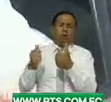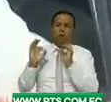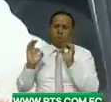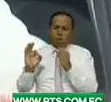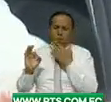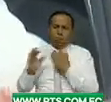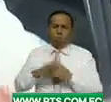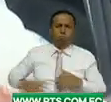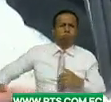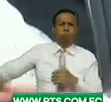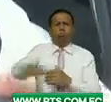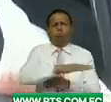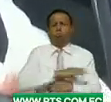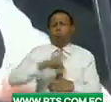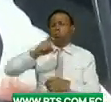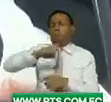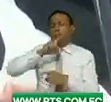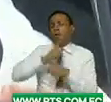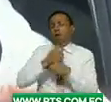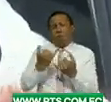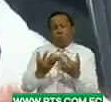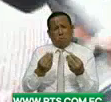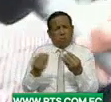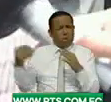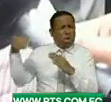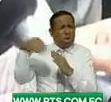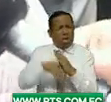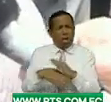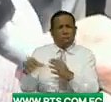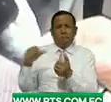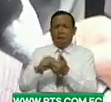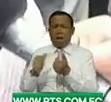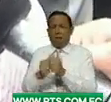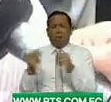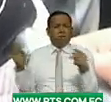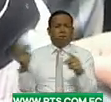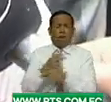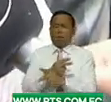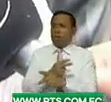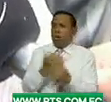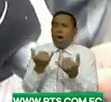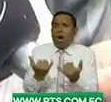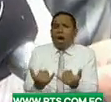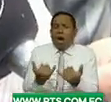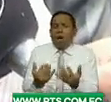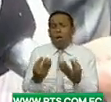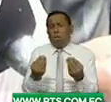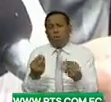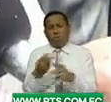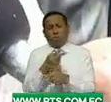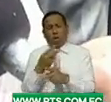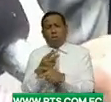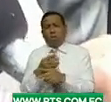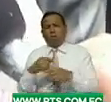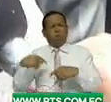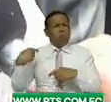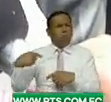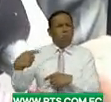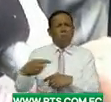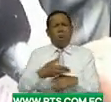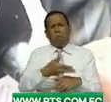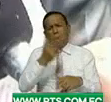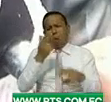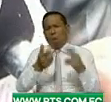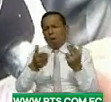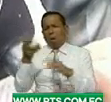todos los ciudadanos porque la verdad que la delincuencia está atroz. Muy bien, porque la delincuencia está imparable. Todos los días muertes